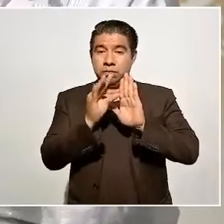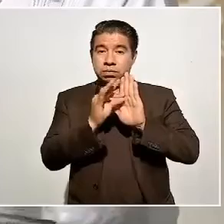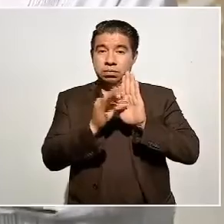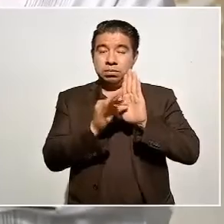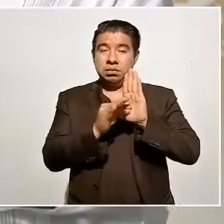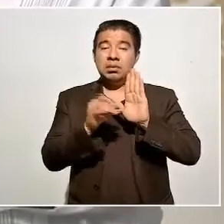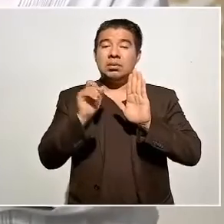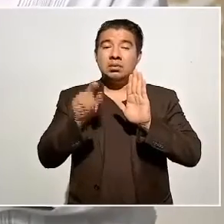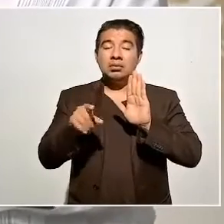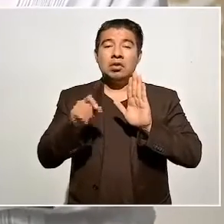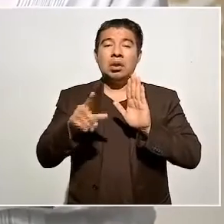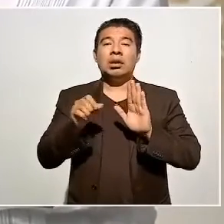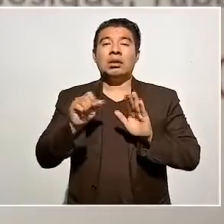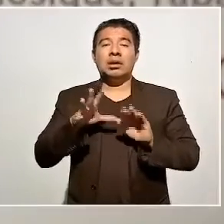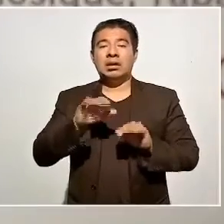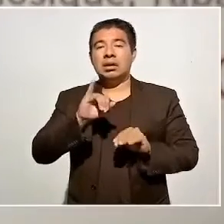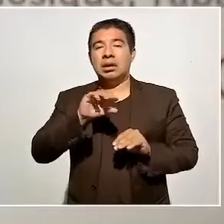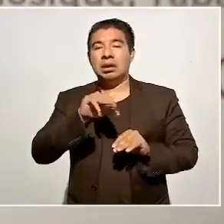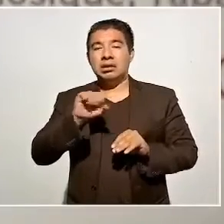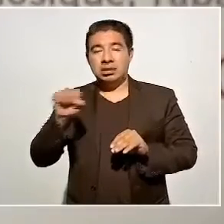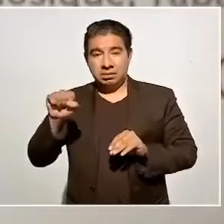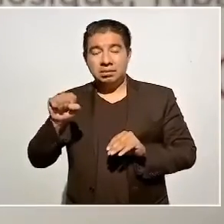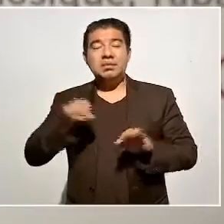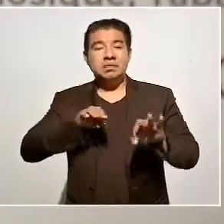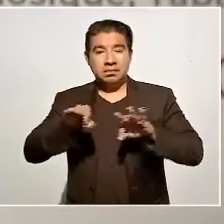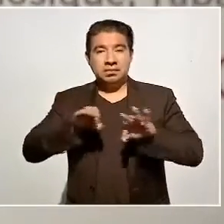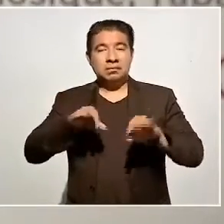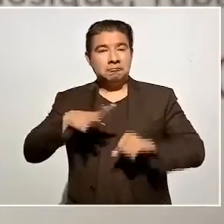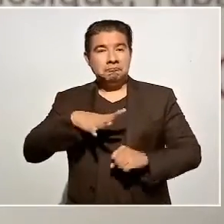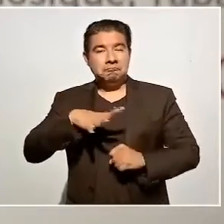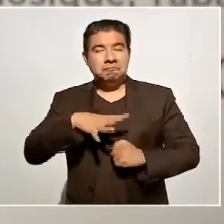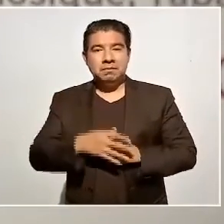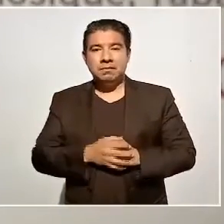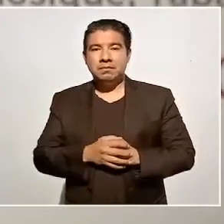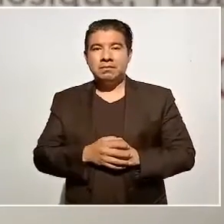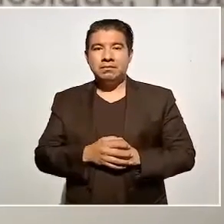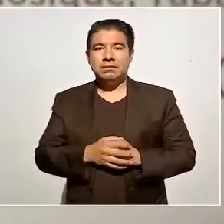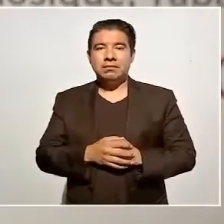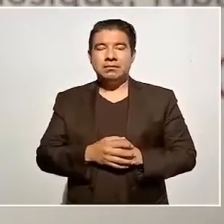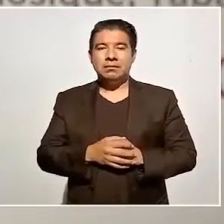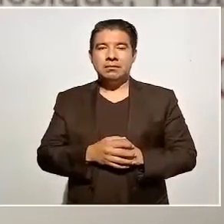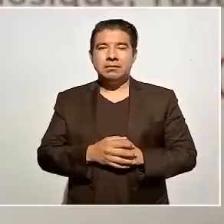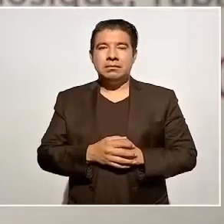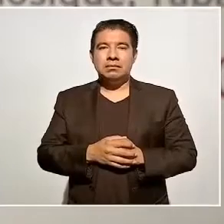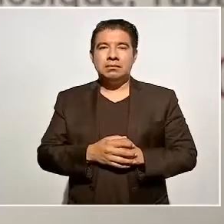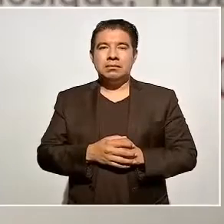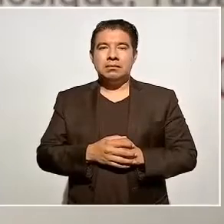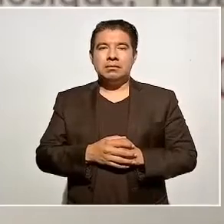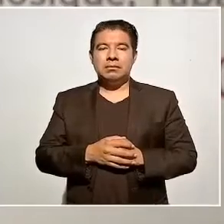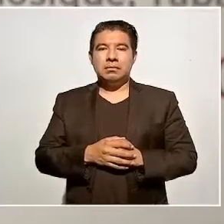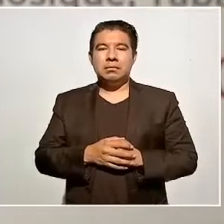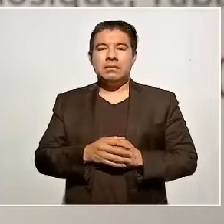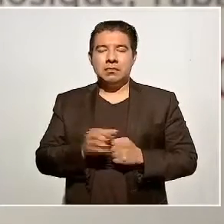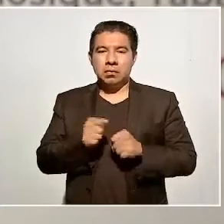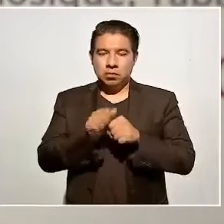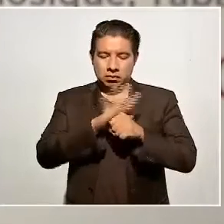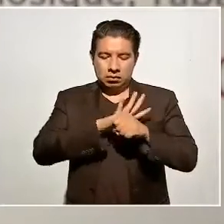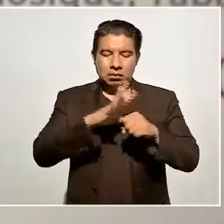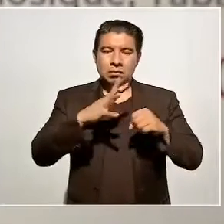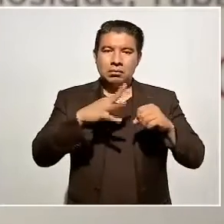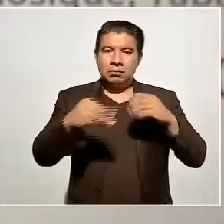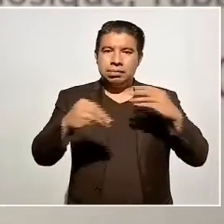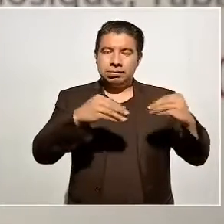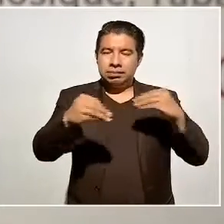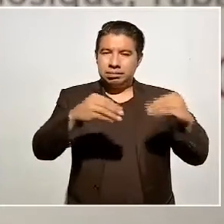Seguro Social. Para tener una idea, cuando aparece la pandemia